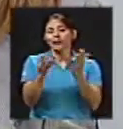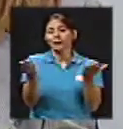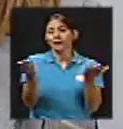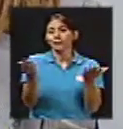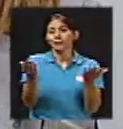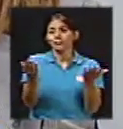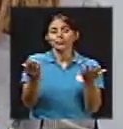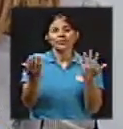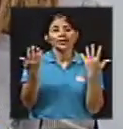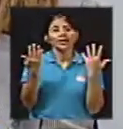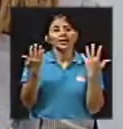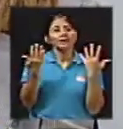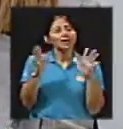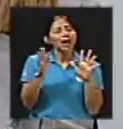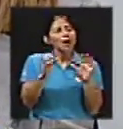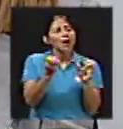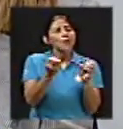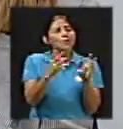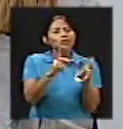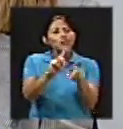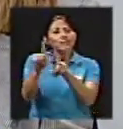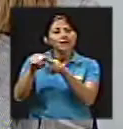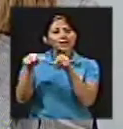desde muchos lados han venido a investigar